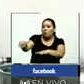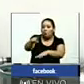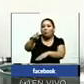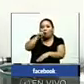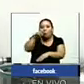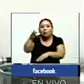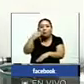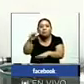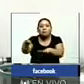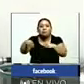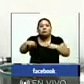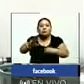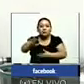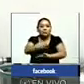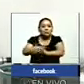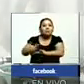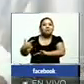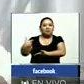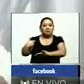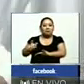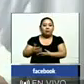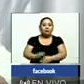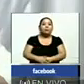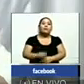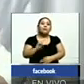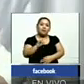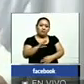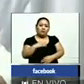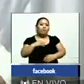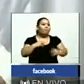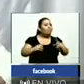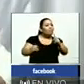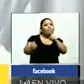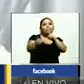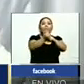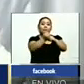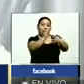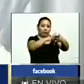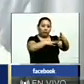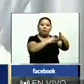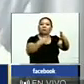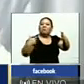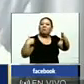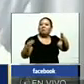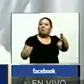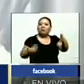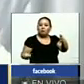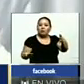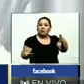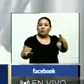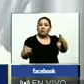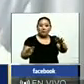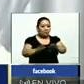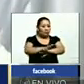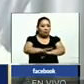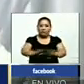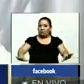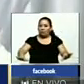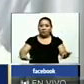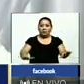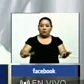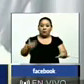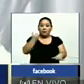finalmente acceden a colocarle las vacunas a los niños. Y un éxito de esos esquemas que manejamos es la ausencia de